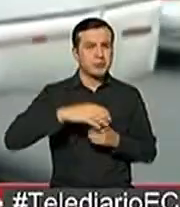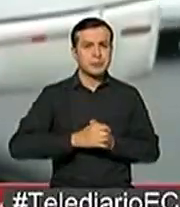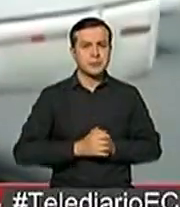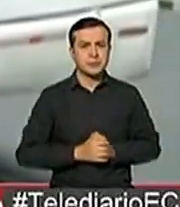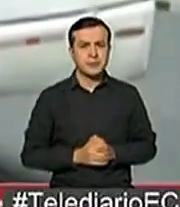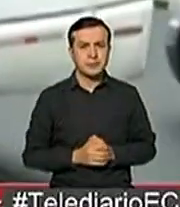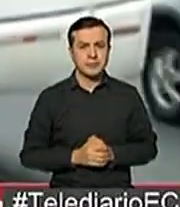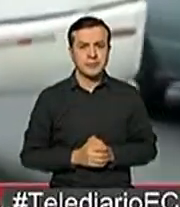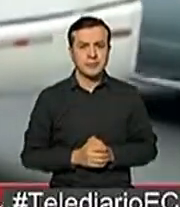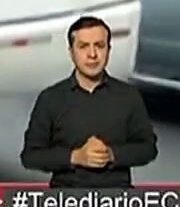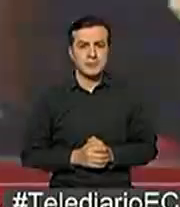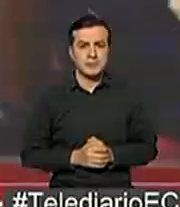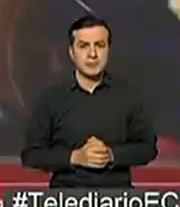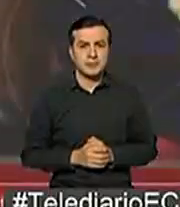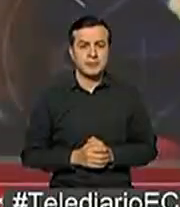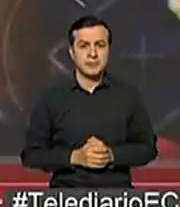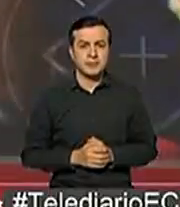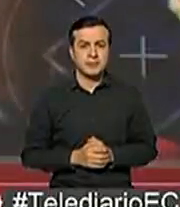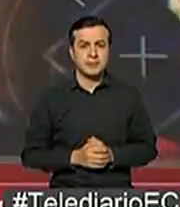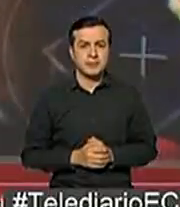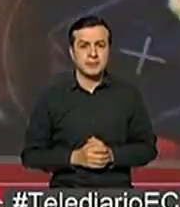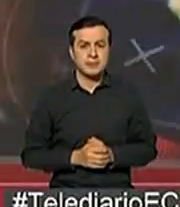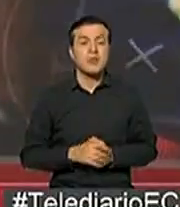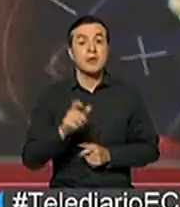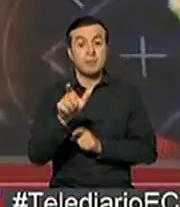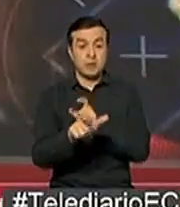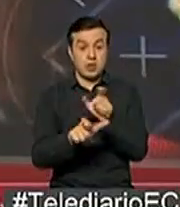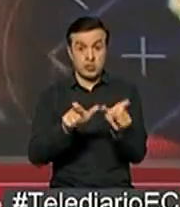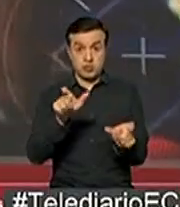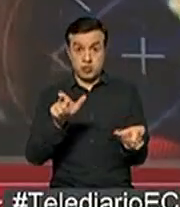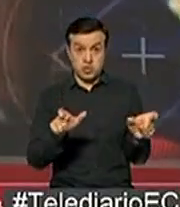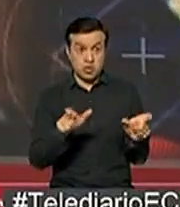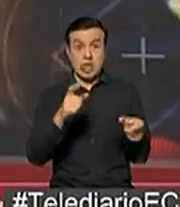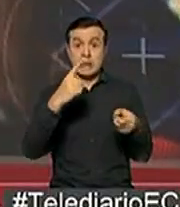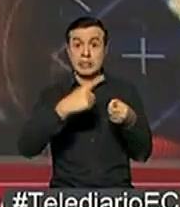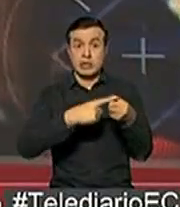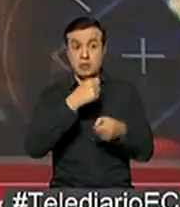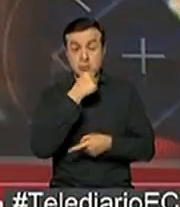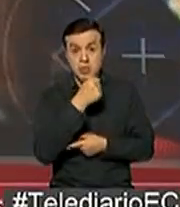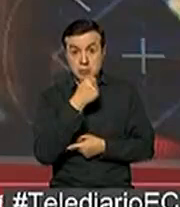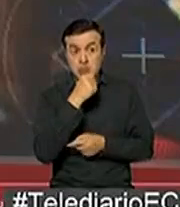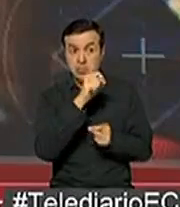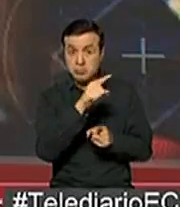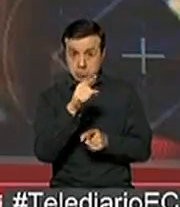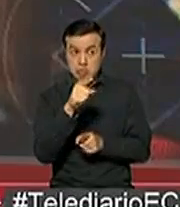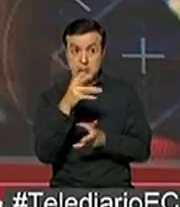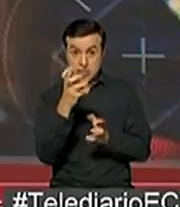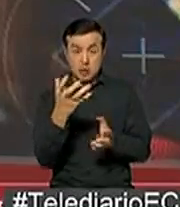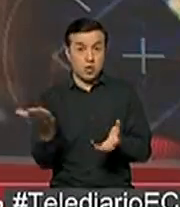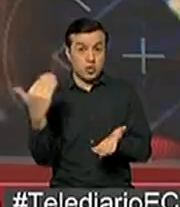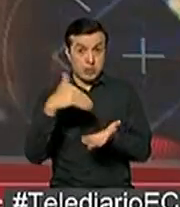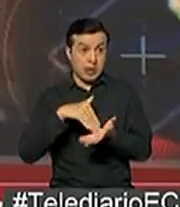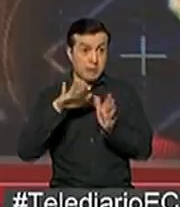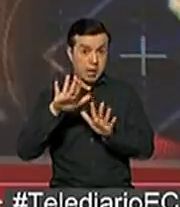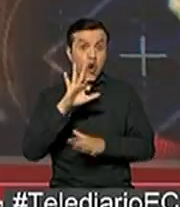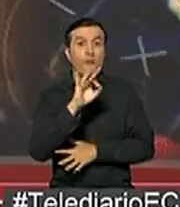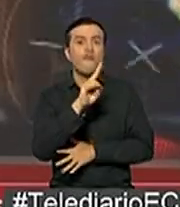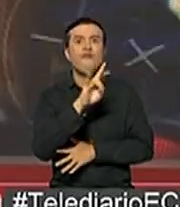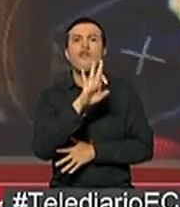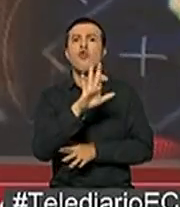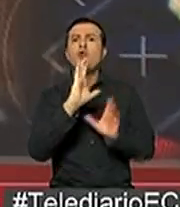año medios públicos ciudadanos consultados en quitó por telediario rechazan el anuncio del frente unitario de trabajadores